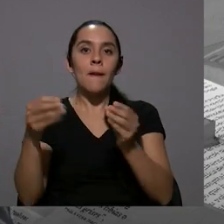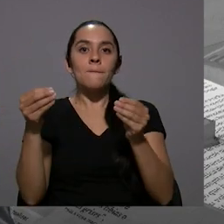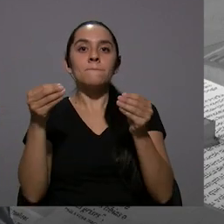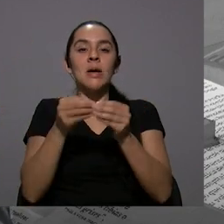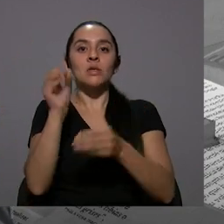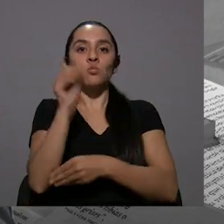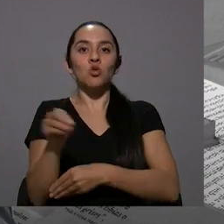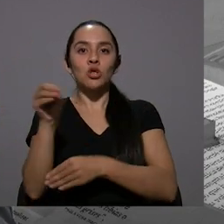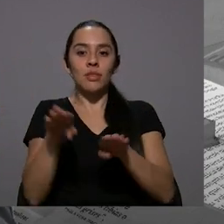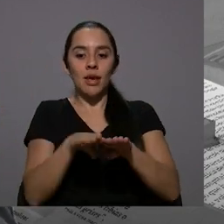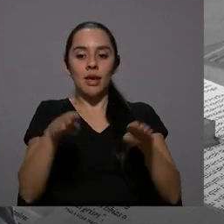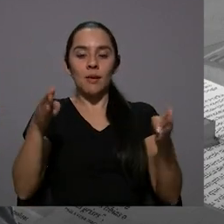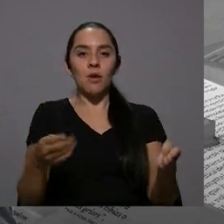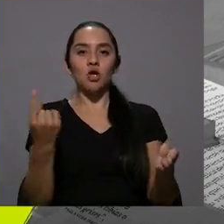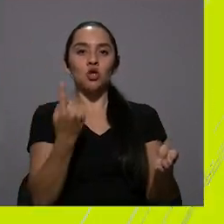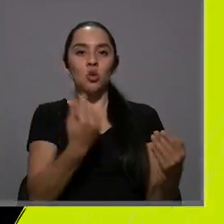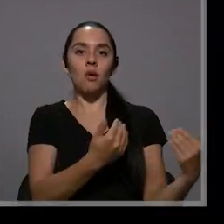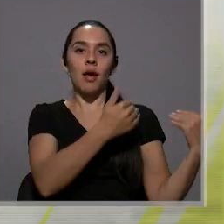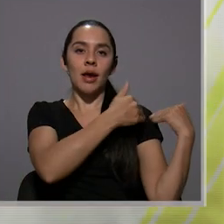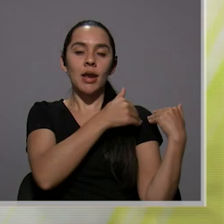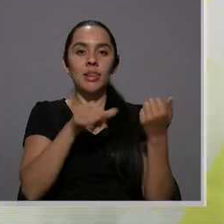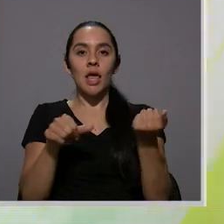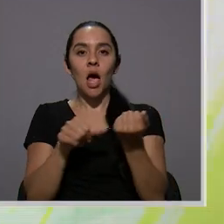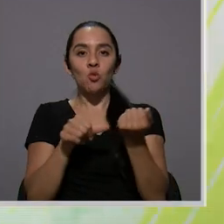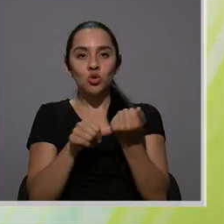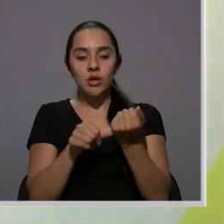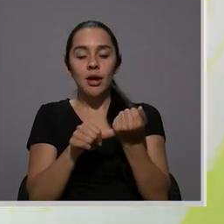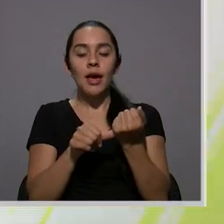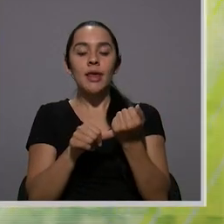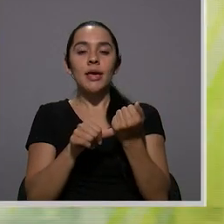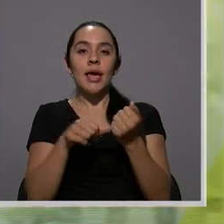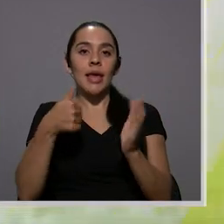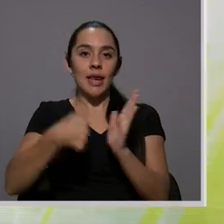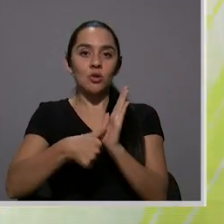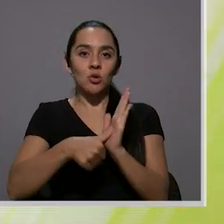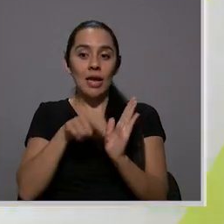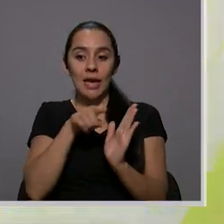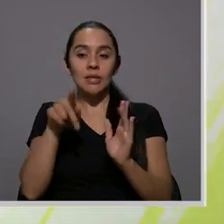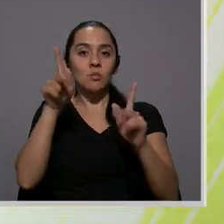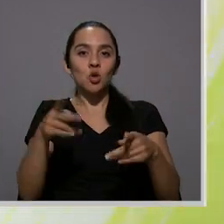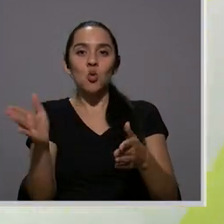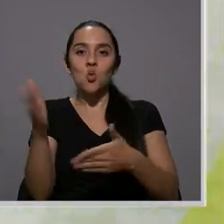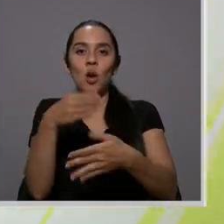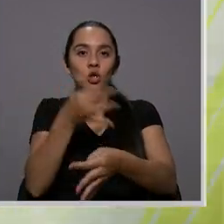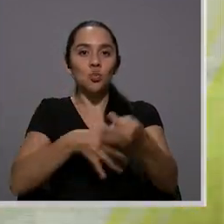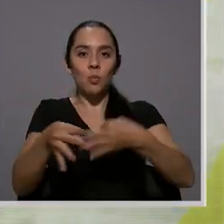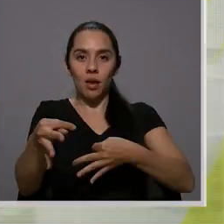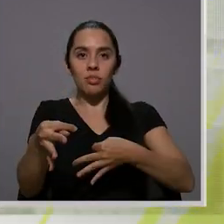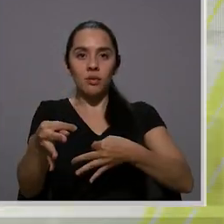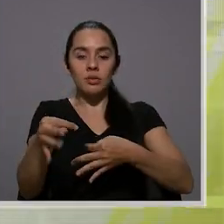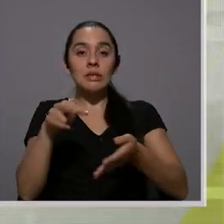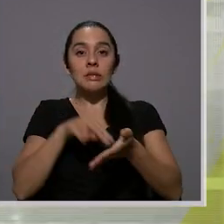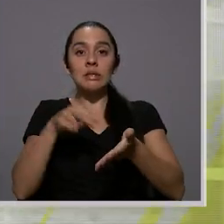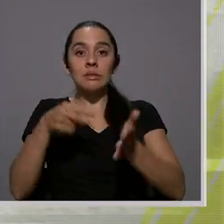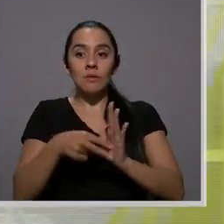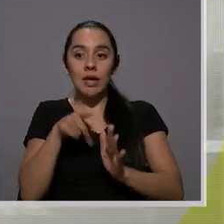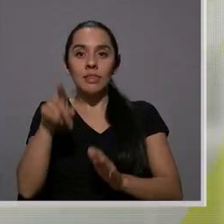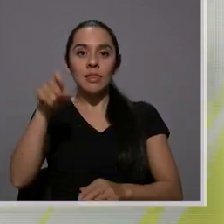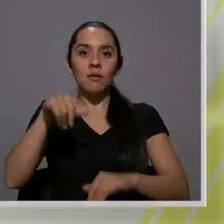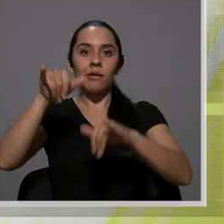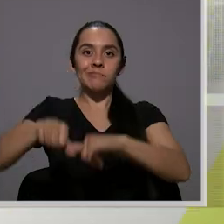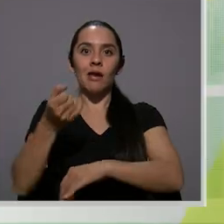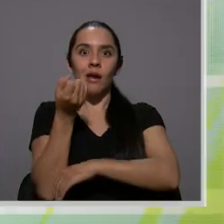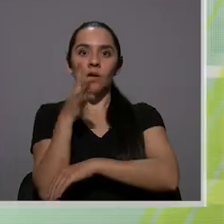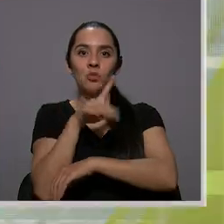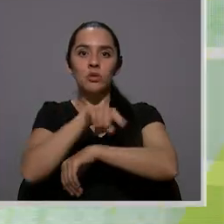porcentaje de mesas que están solo a cargo de auxiliares electorales y son personas que no tienen suplentes entonces tienen que estar más